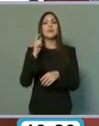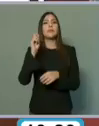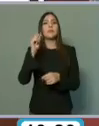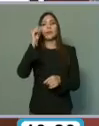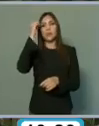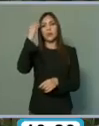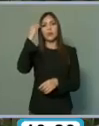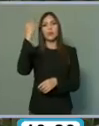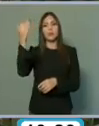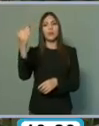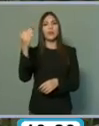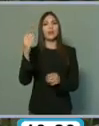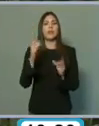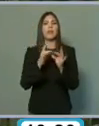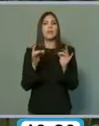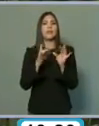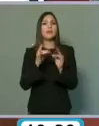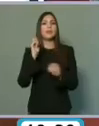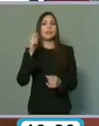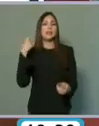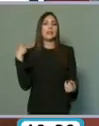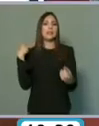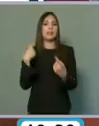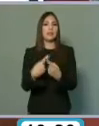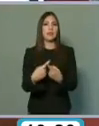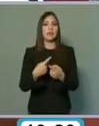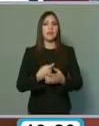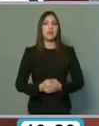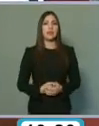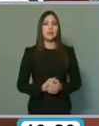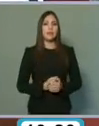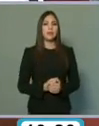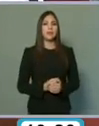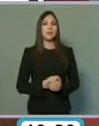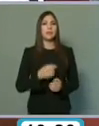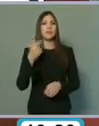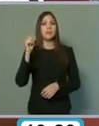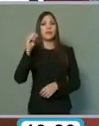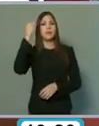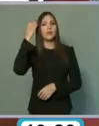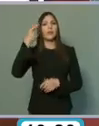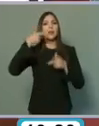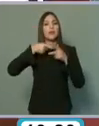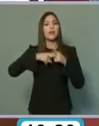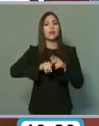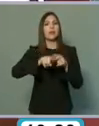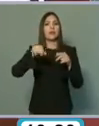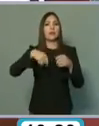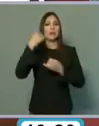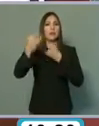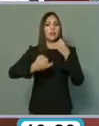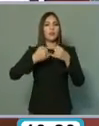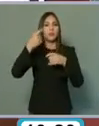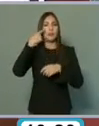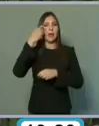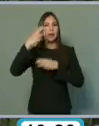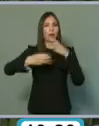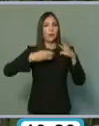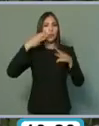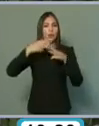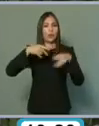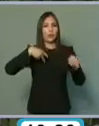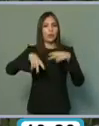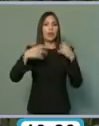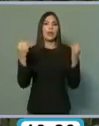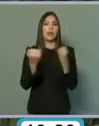pocos días, a un día, ¿no, Cintia? Ya, a pocas horas más bien de que inicie esta Copa del Mundo, pues Uruguay también participa.